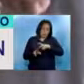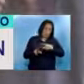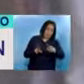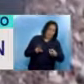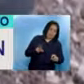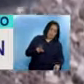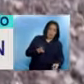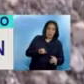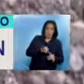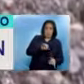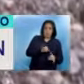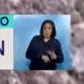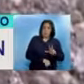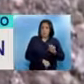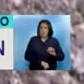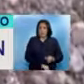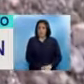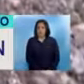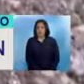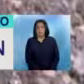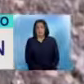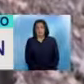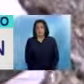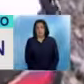de profundidad.